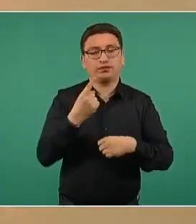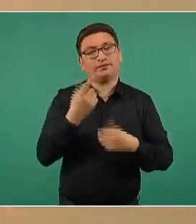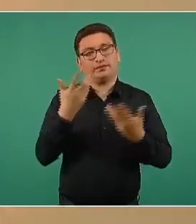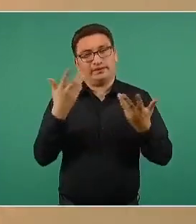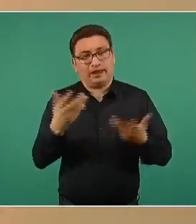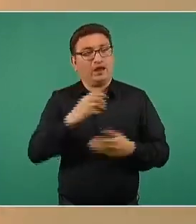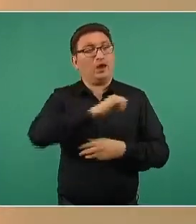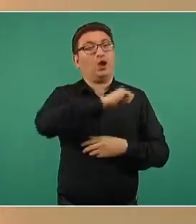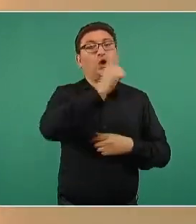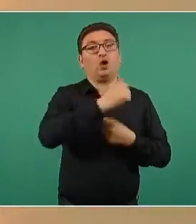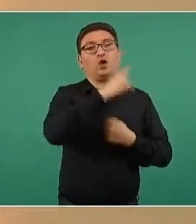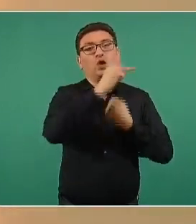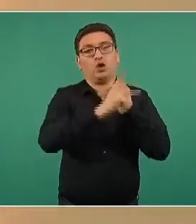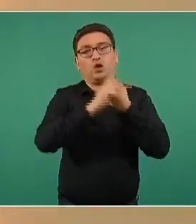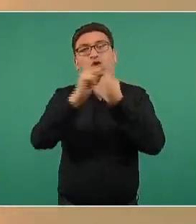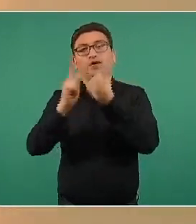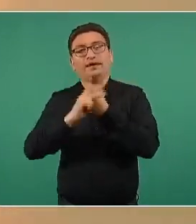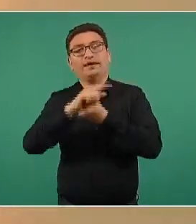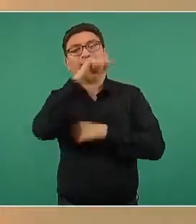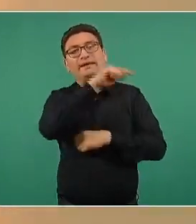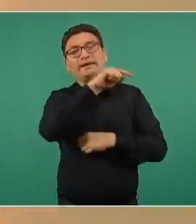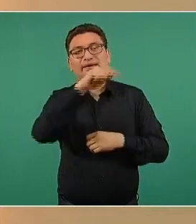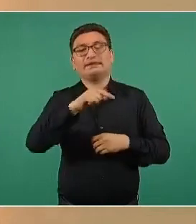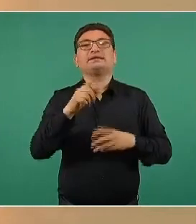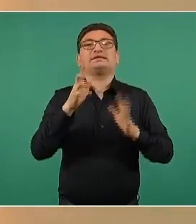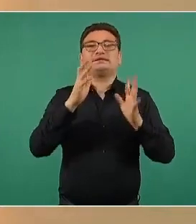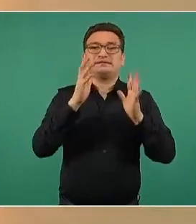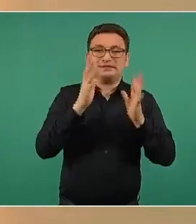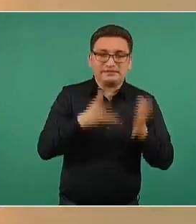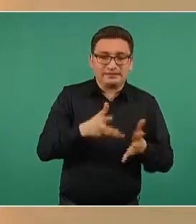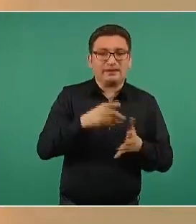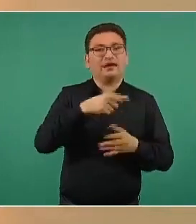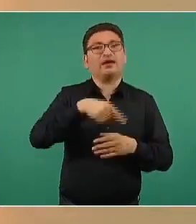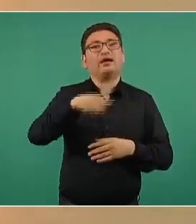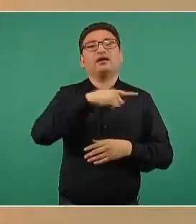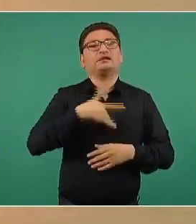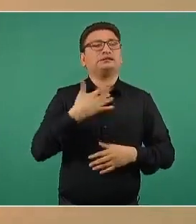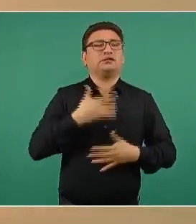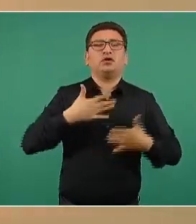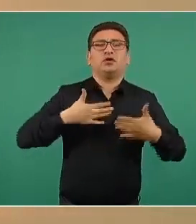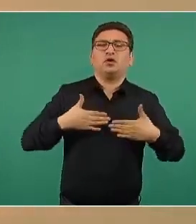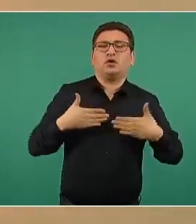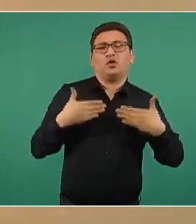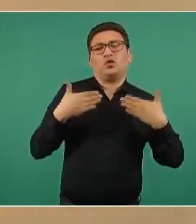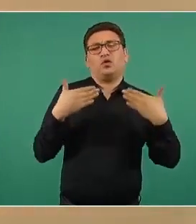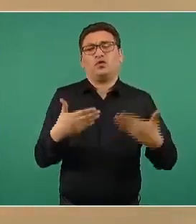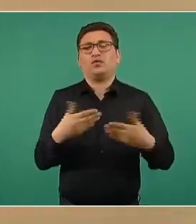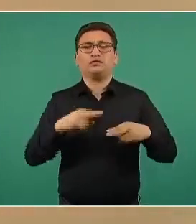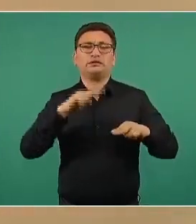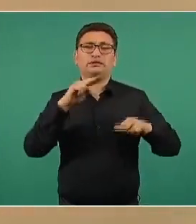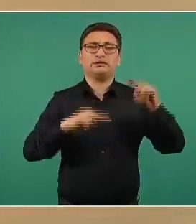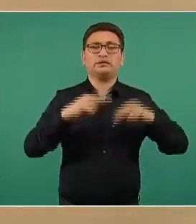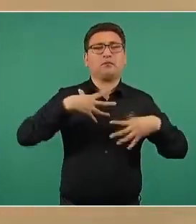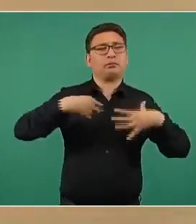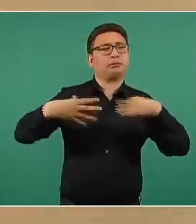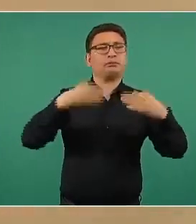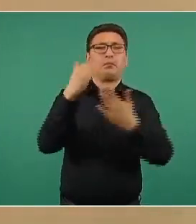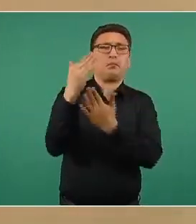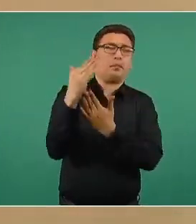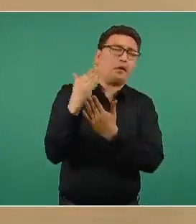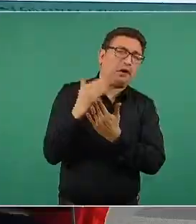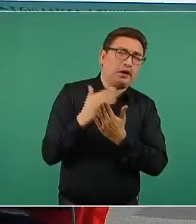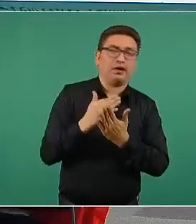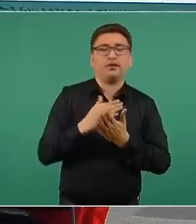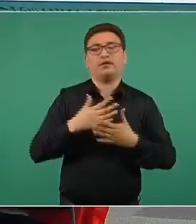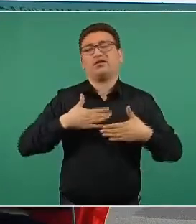que en otros países que precisamente ya tenían una cierta confianza, ¿no?, en que se había disminuido la transmisión,